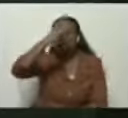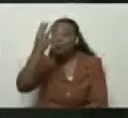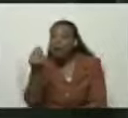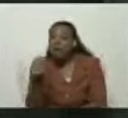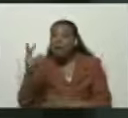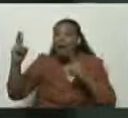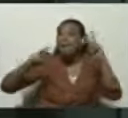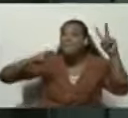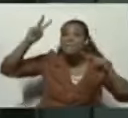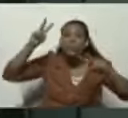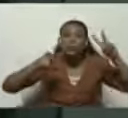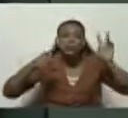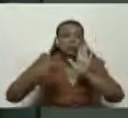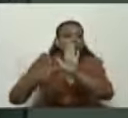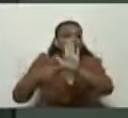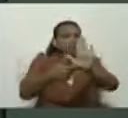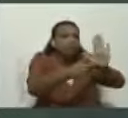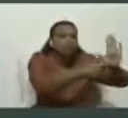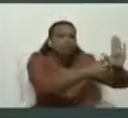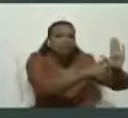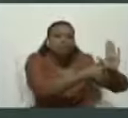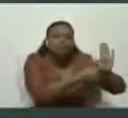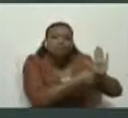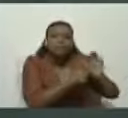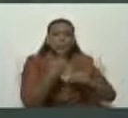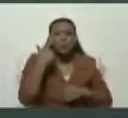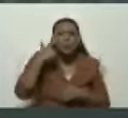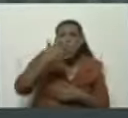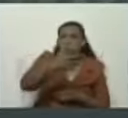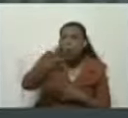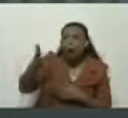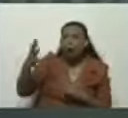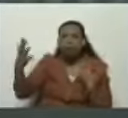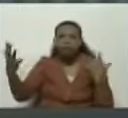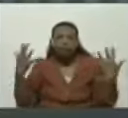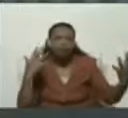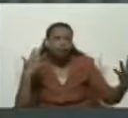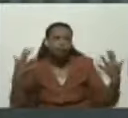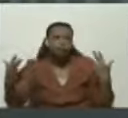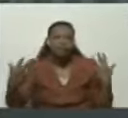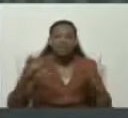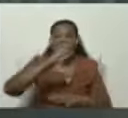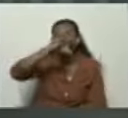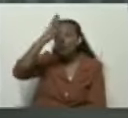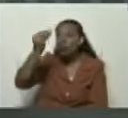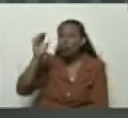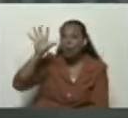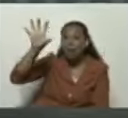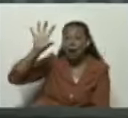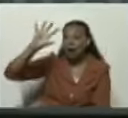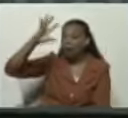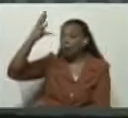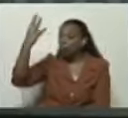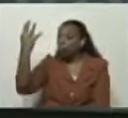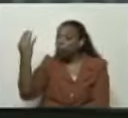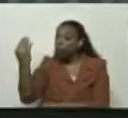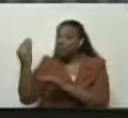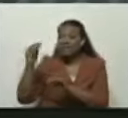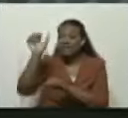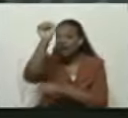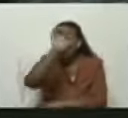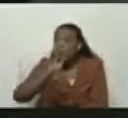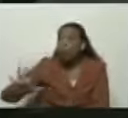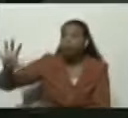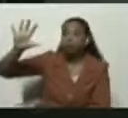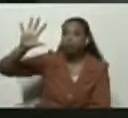Sudáfrica, que nos trae desde allí, desde ese hermoso lugar de ese continente,